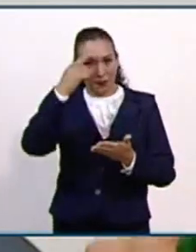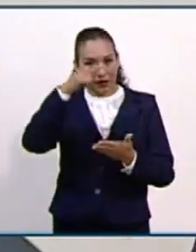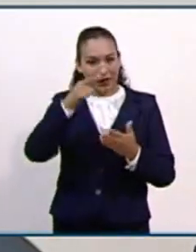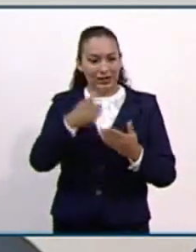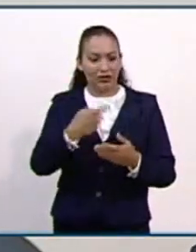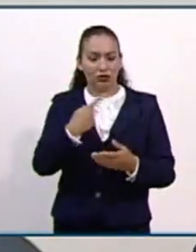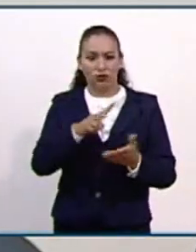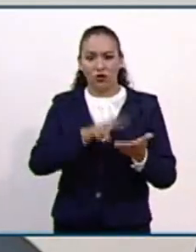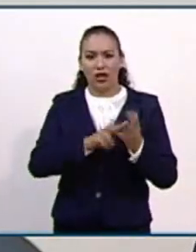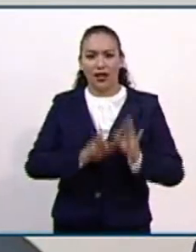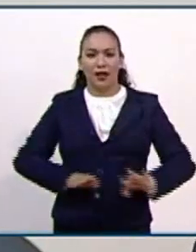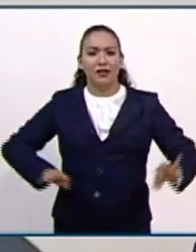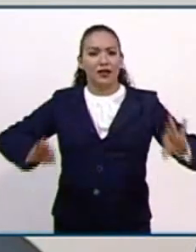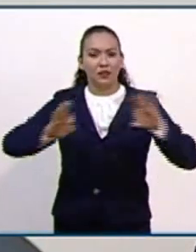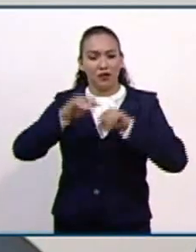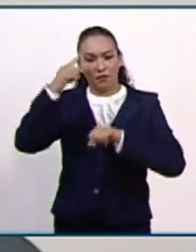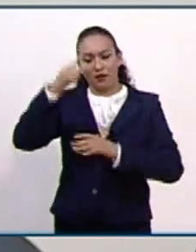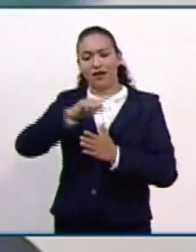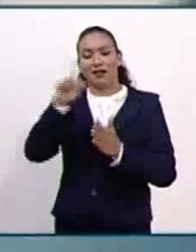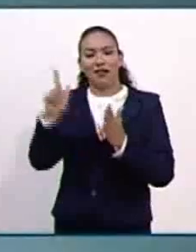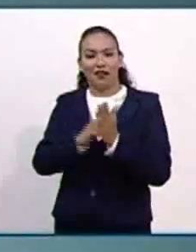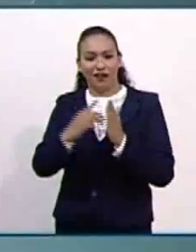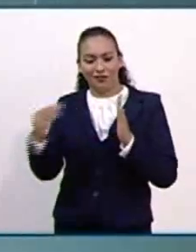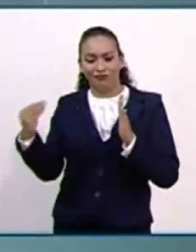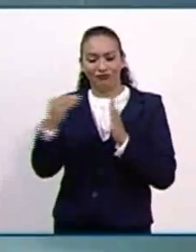la implementación de esta ley.